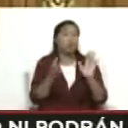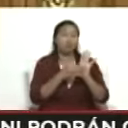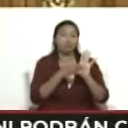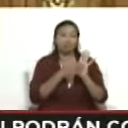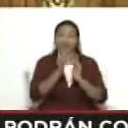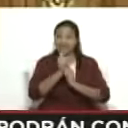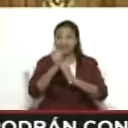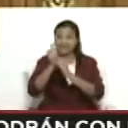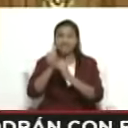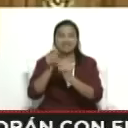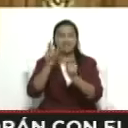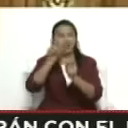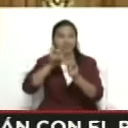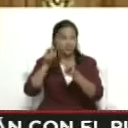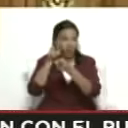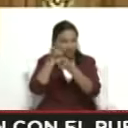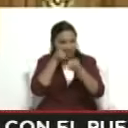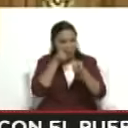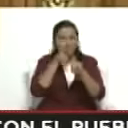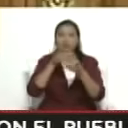la lista de los firmantes.